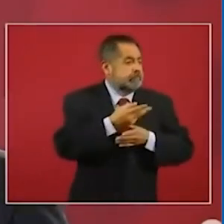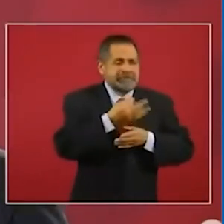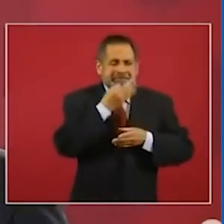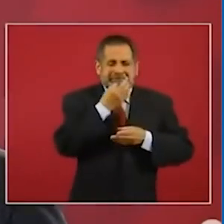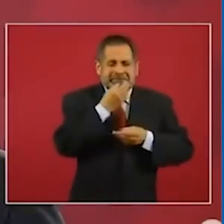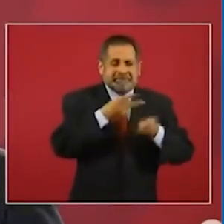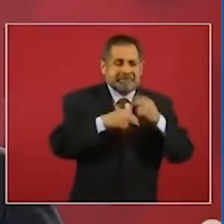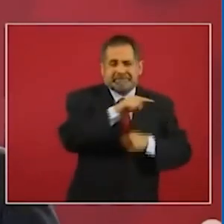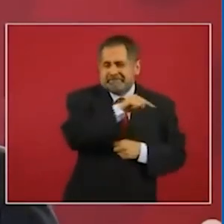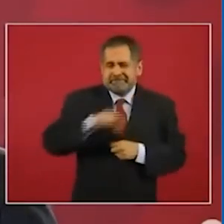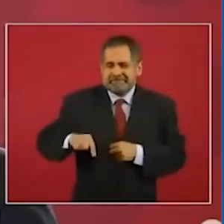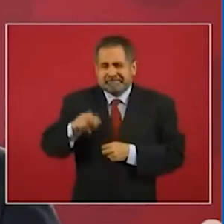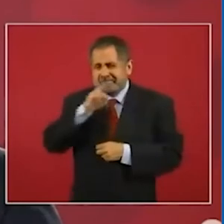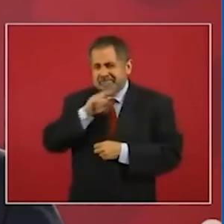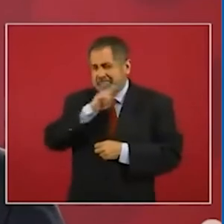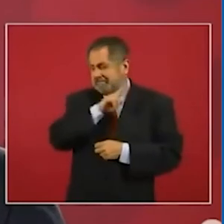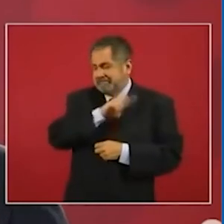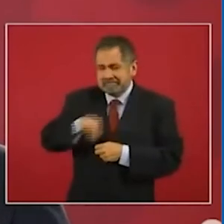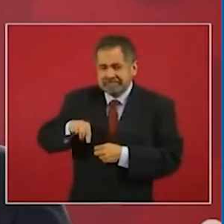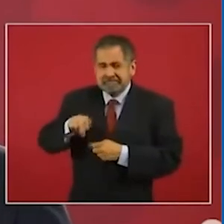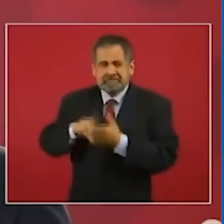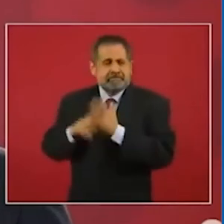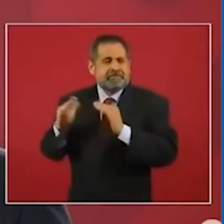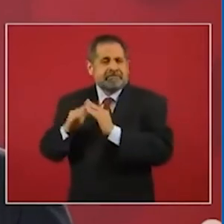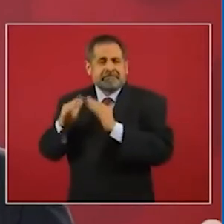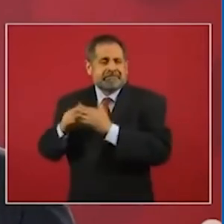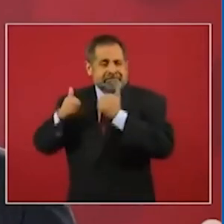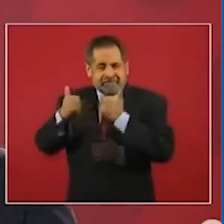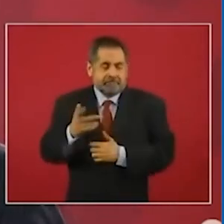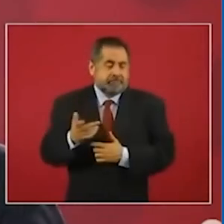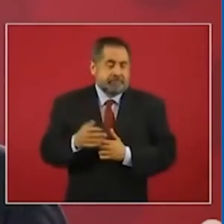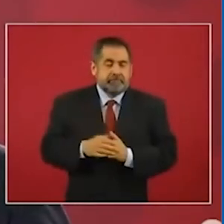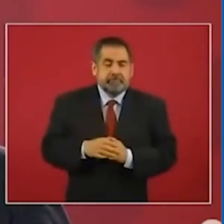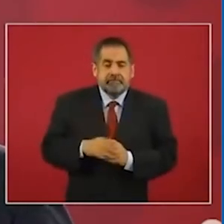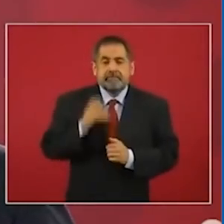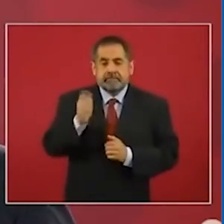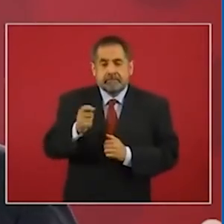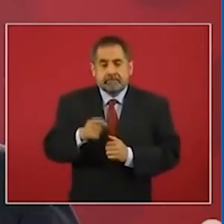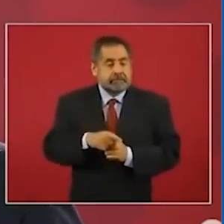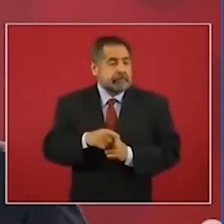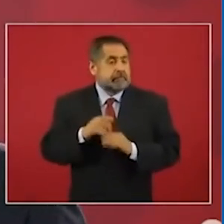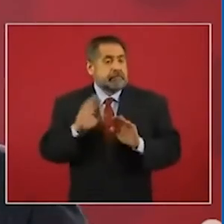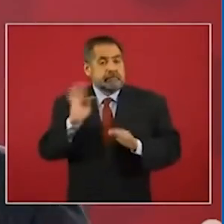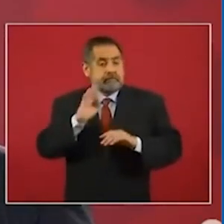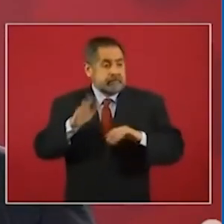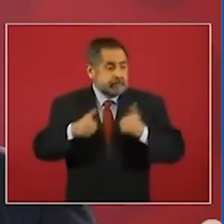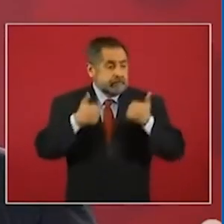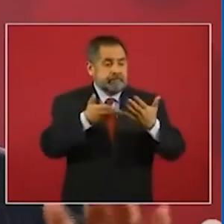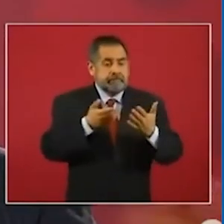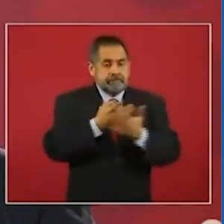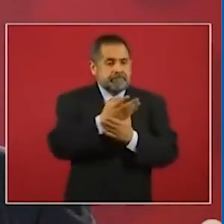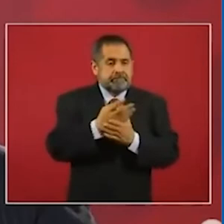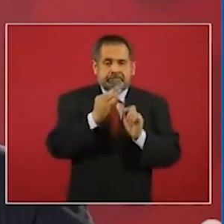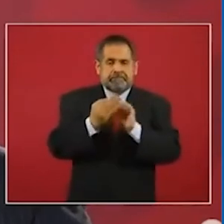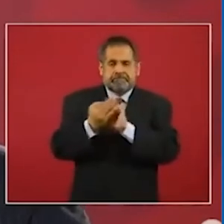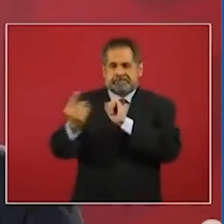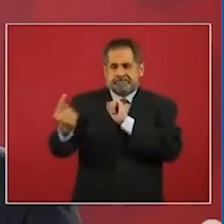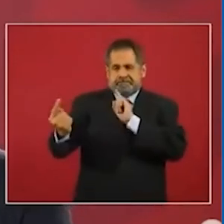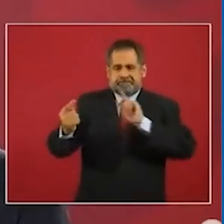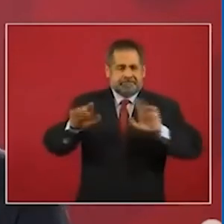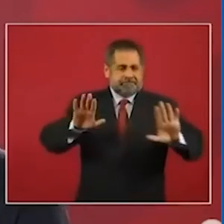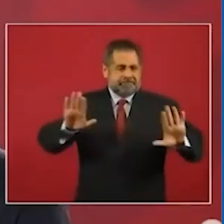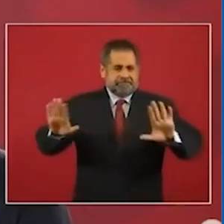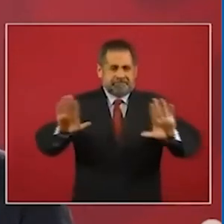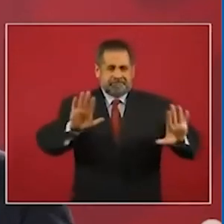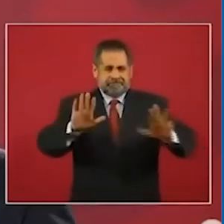a la actividad indispensable por la que se requiera salir y durante todo el tiempo mantenga una sana distancia